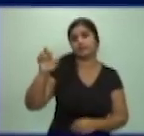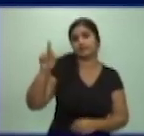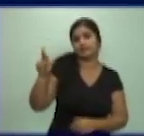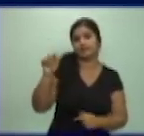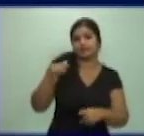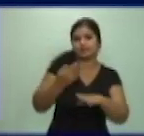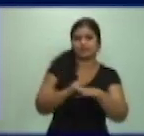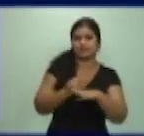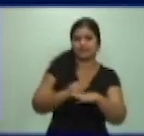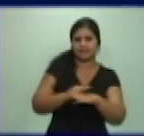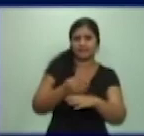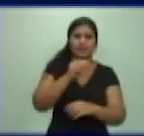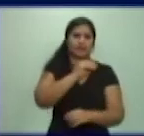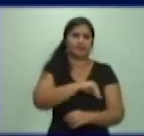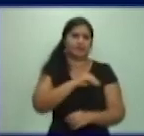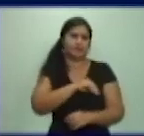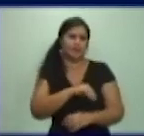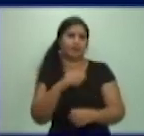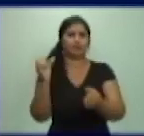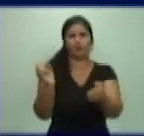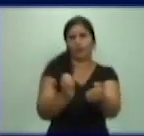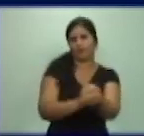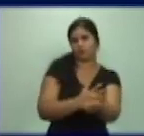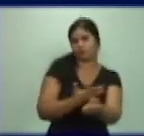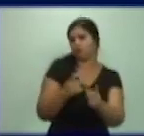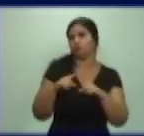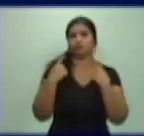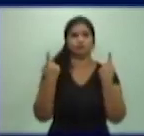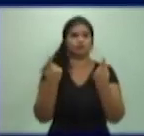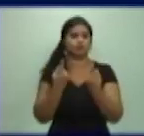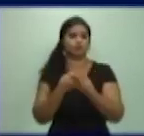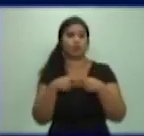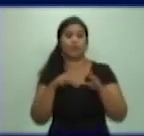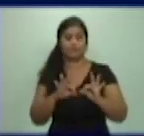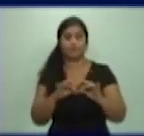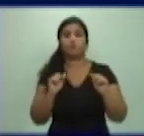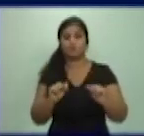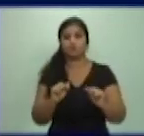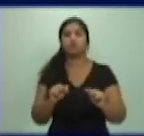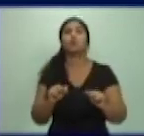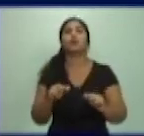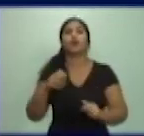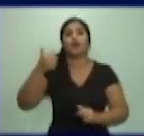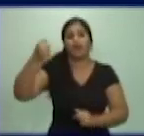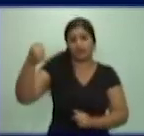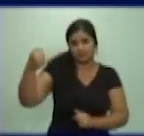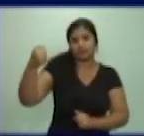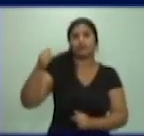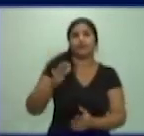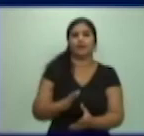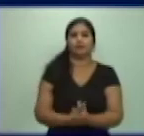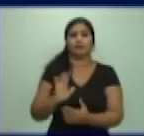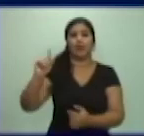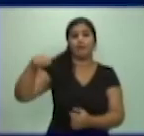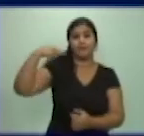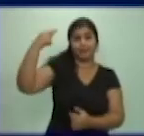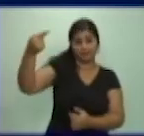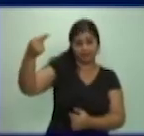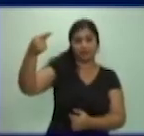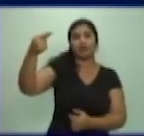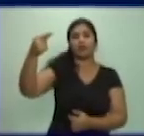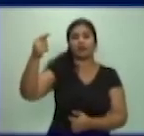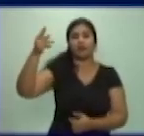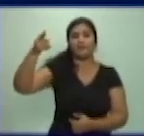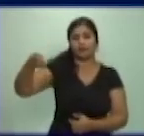estados, a la permanencia, y por tanto, en ese caso, forman parte de, es decir, se clasifican como